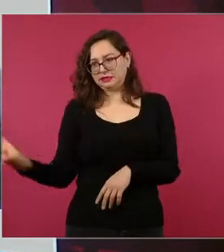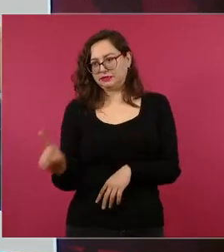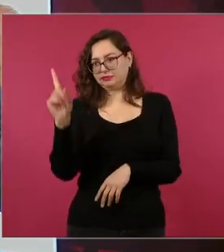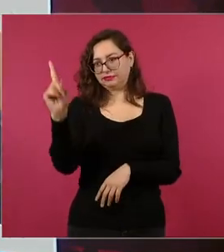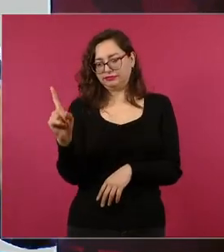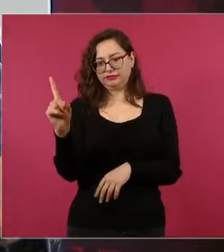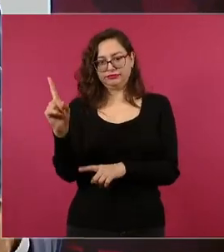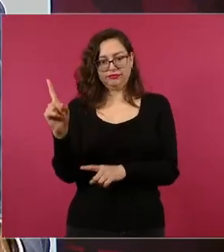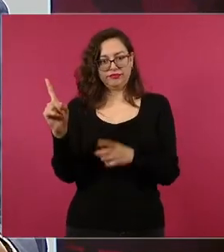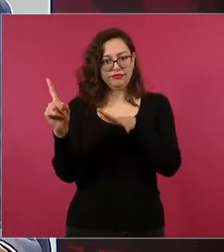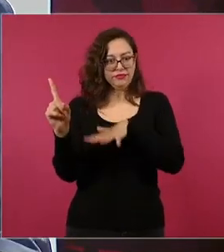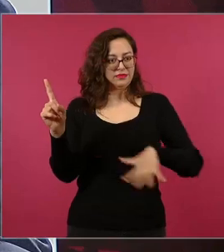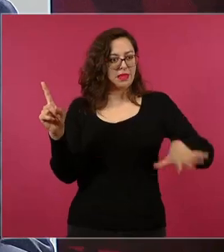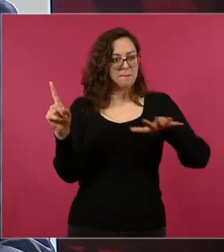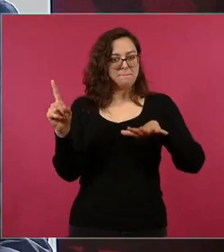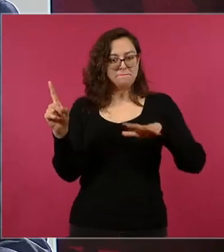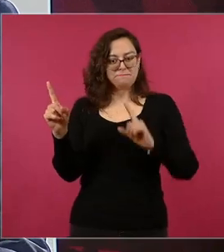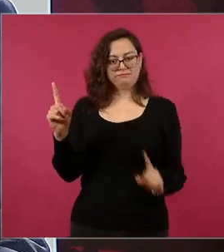bancada mayoritaria,